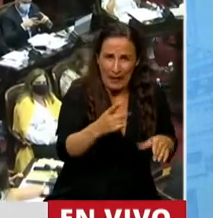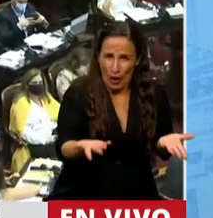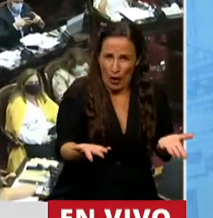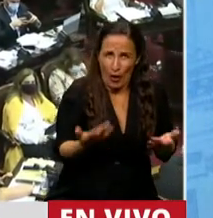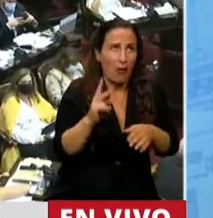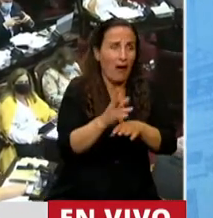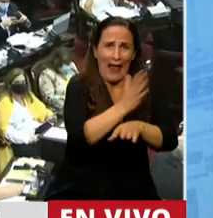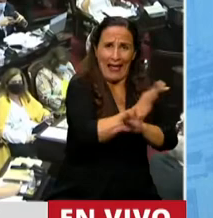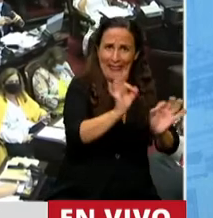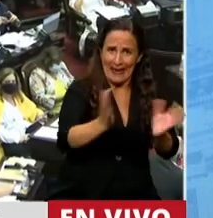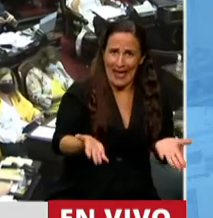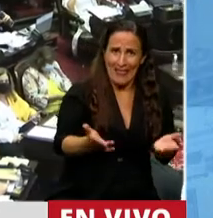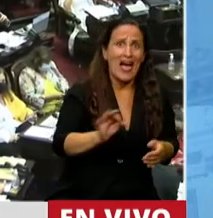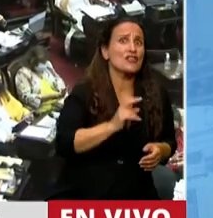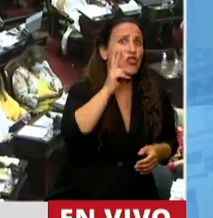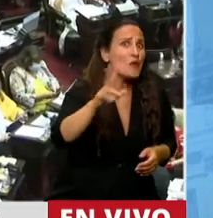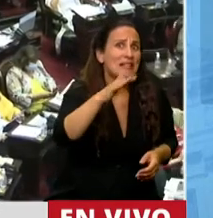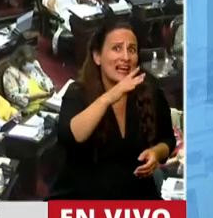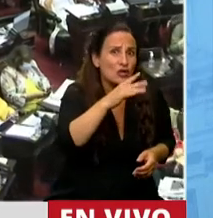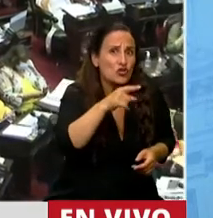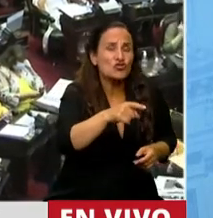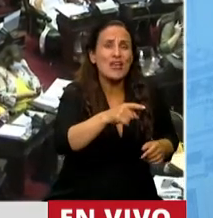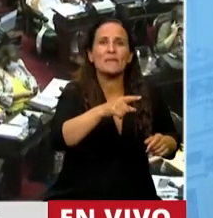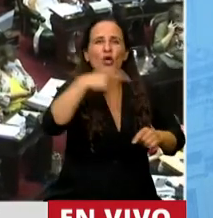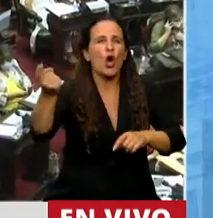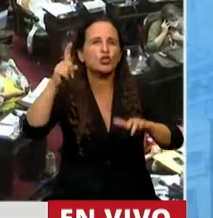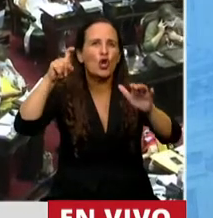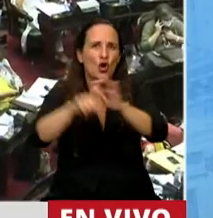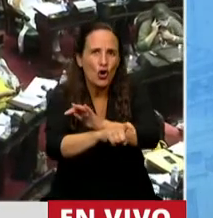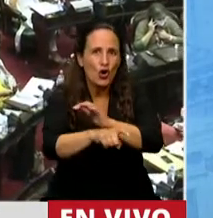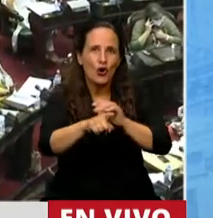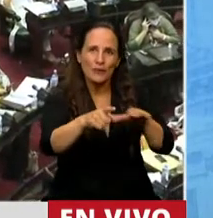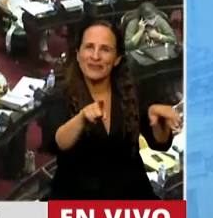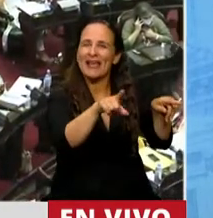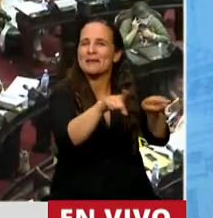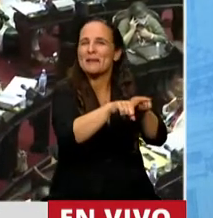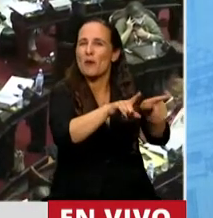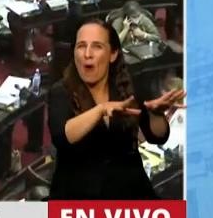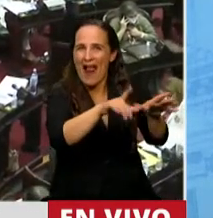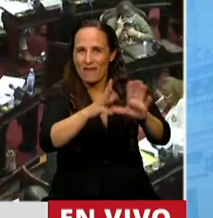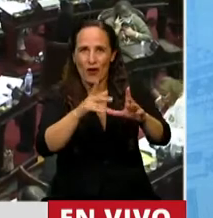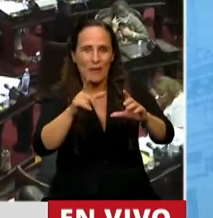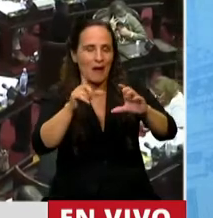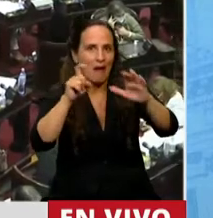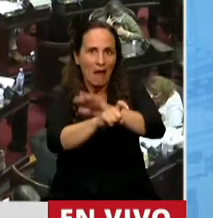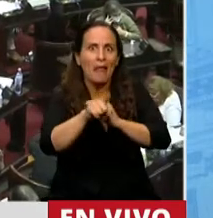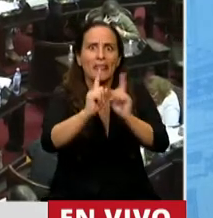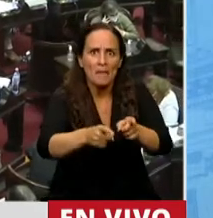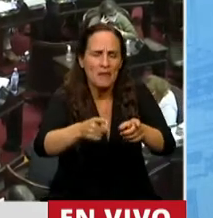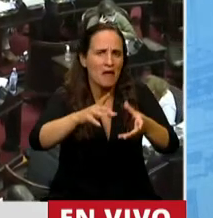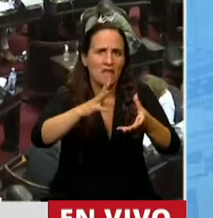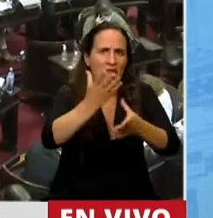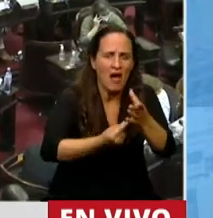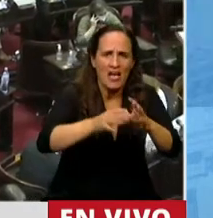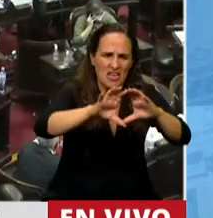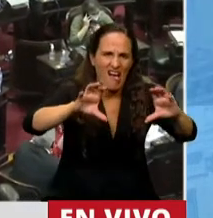2014 por ejemplo un encantamiento del submarino sant cruz gemelo del san juan con un casco completamente